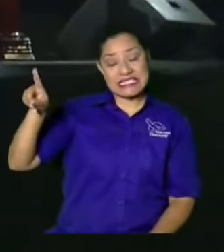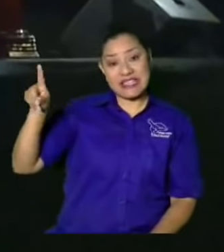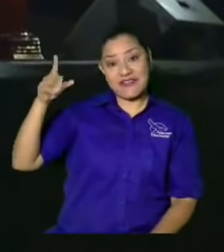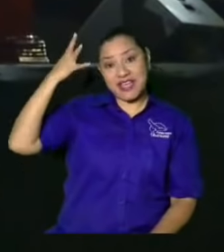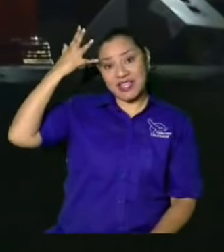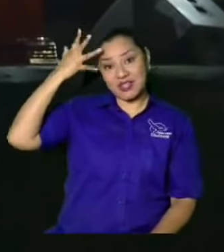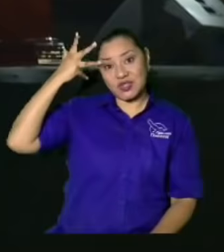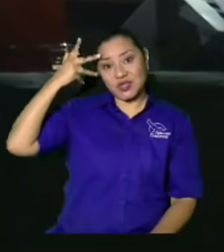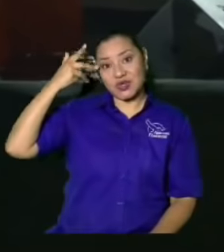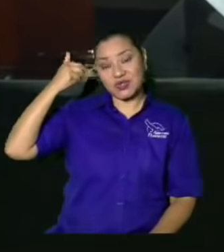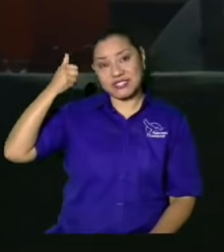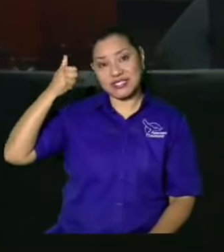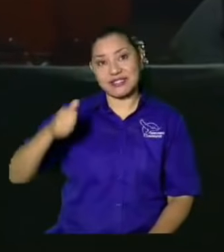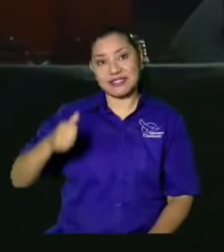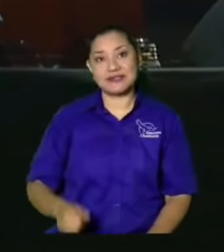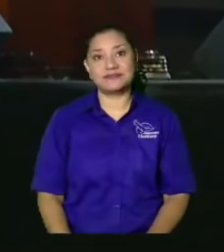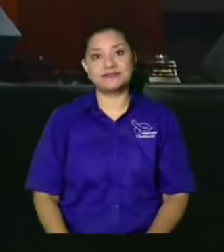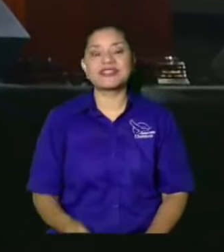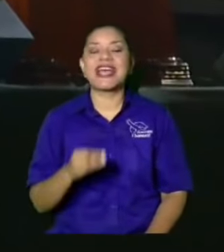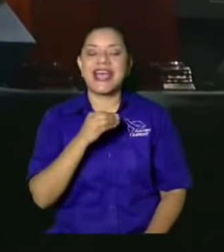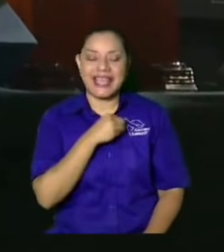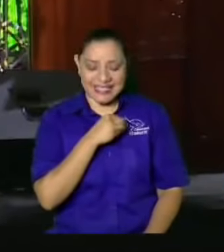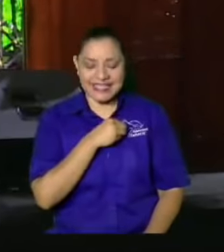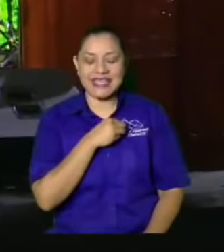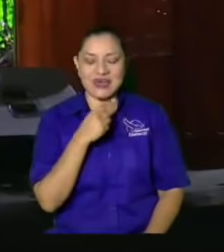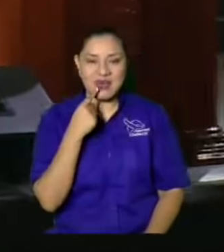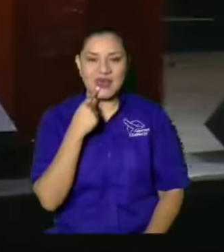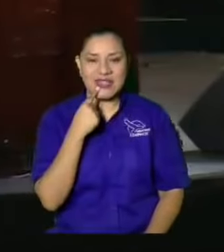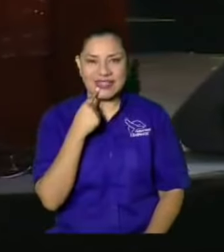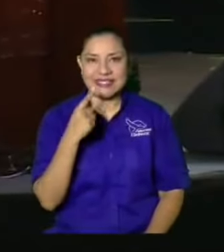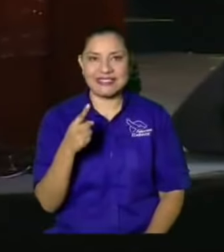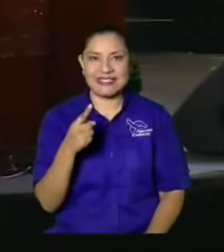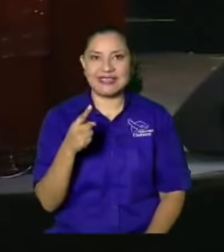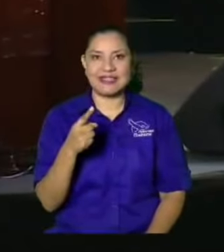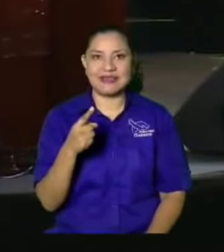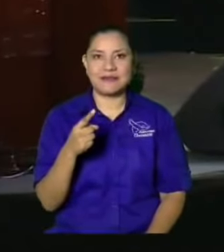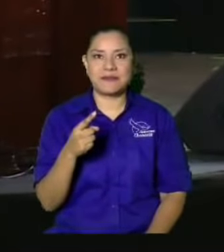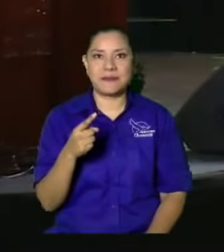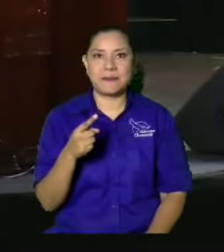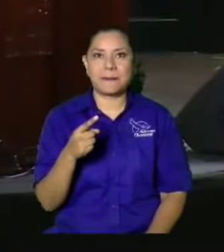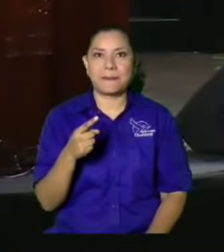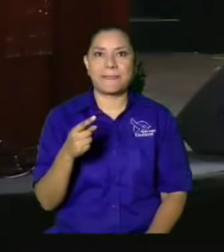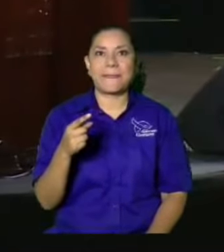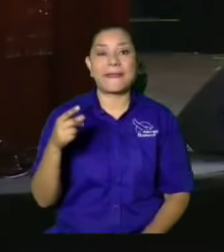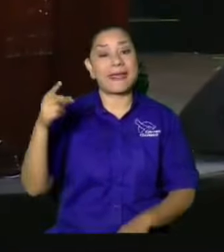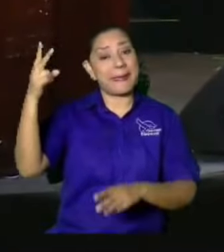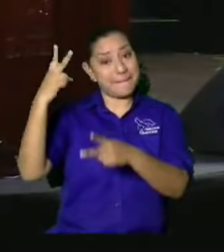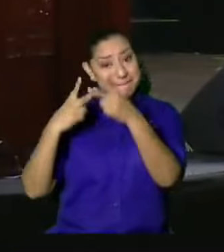los amigos que tiene. Pero le quiero decir que en esta proclama